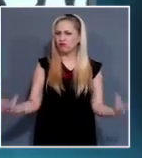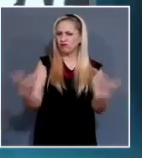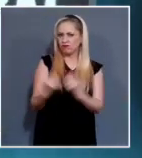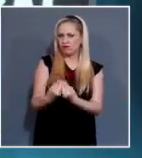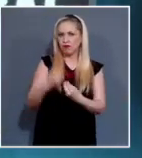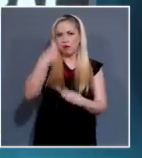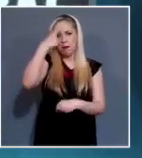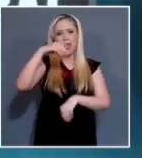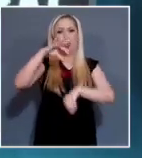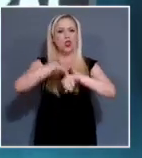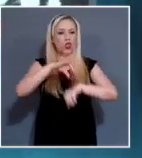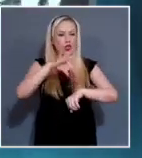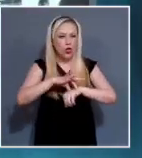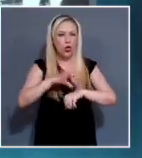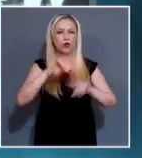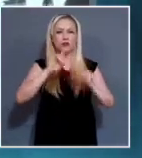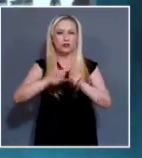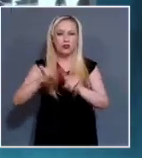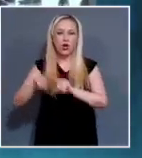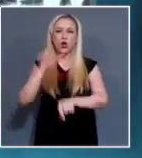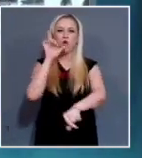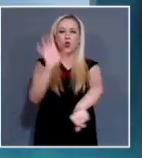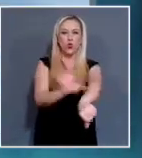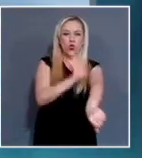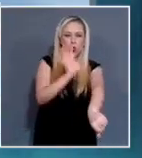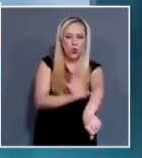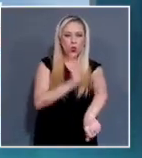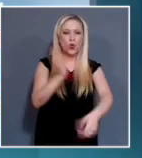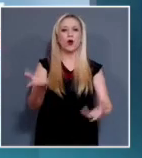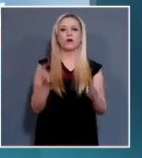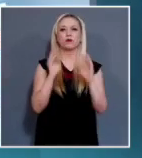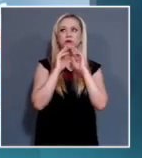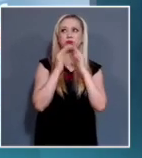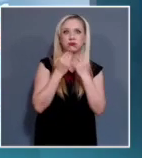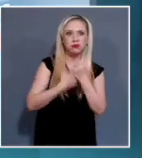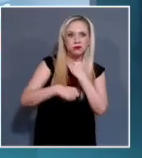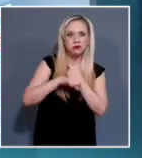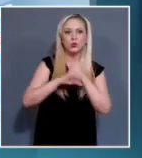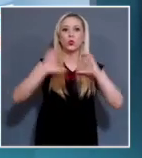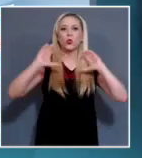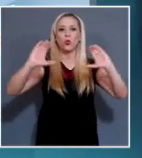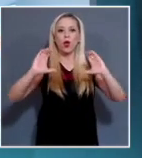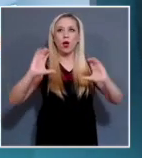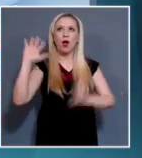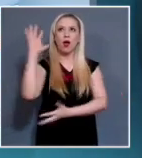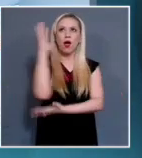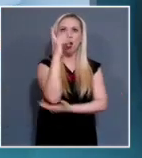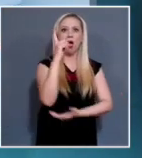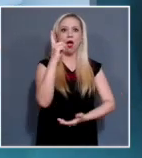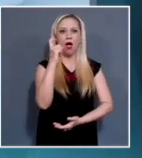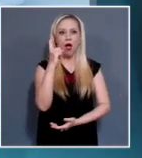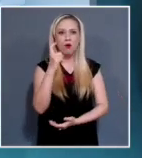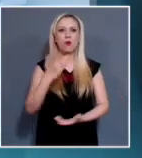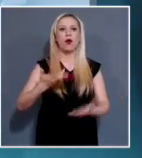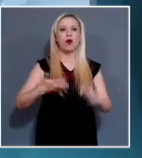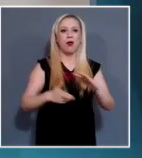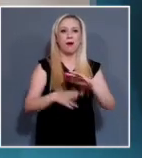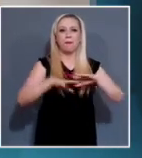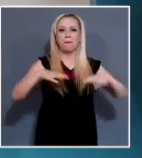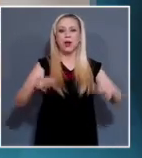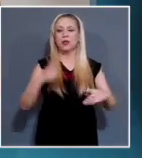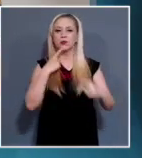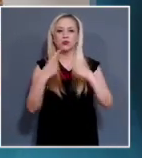infraestructura, energía, medio ambiente y crimen organizado, así como contar con un foro de integración permanente, inclusivo y moderno,